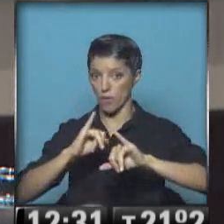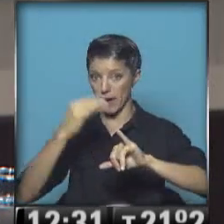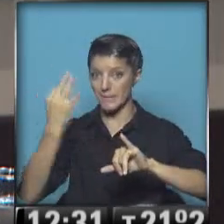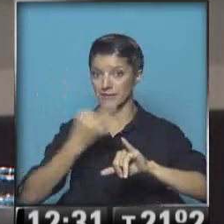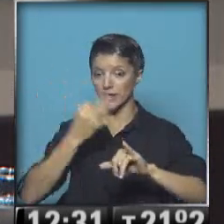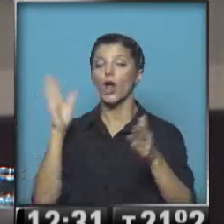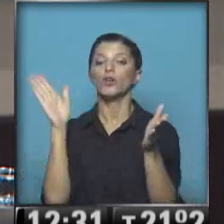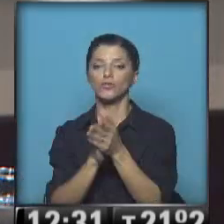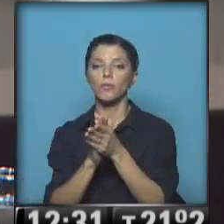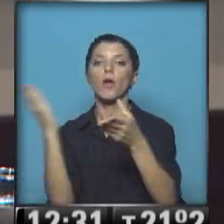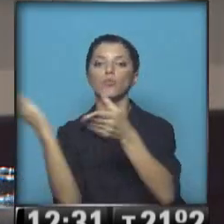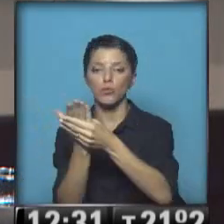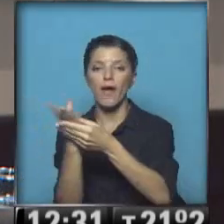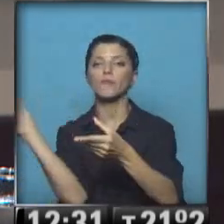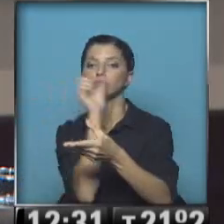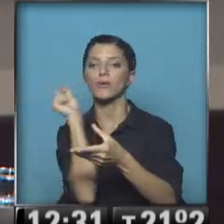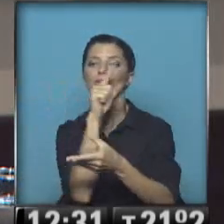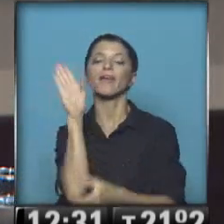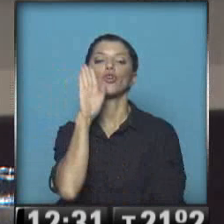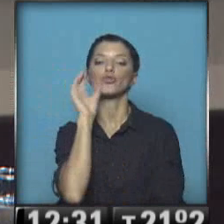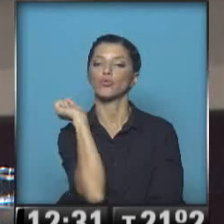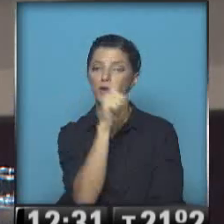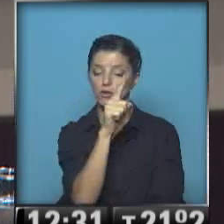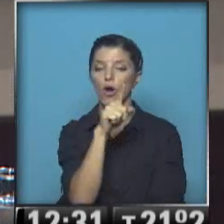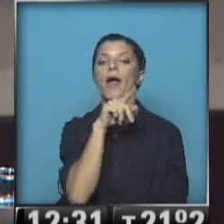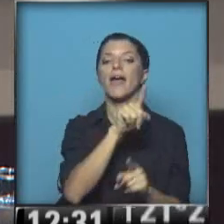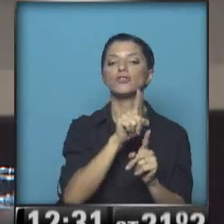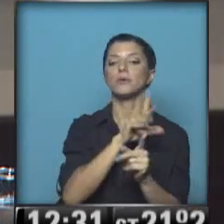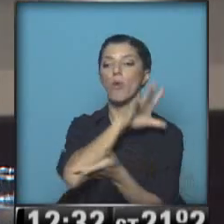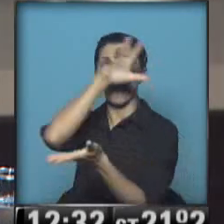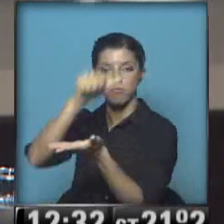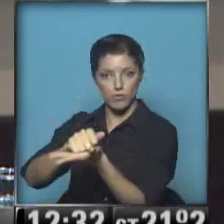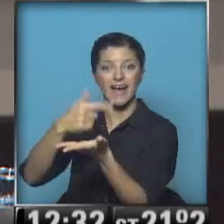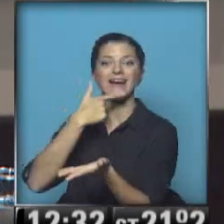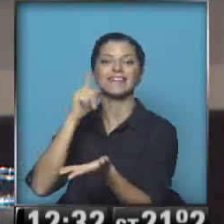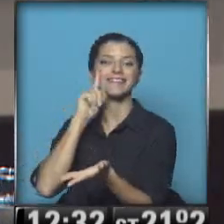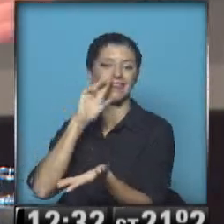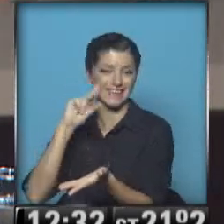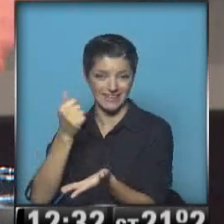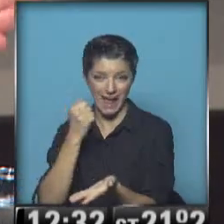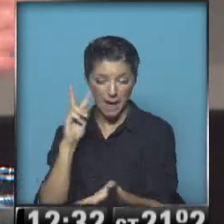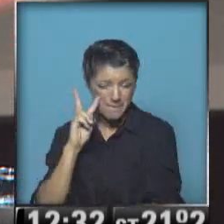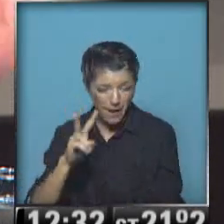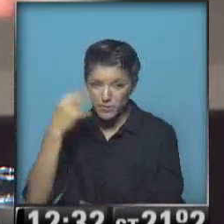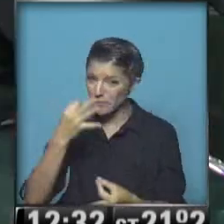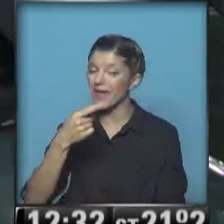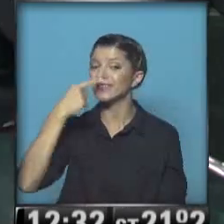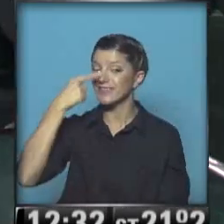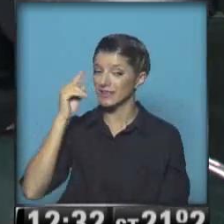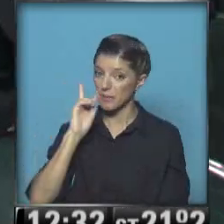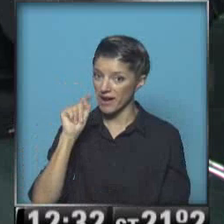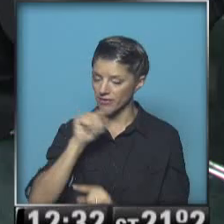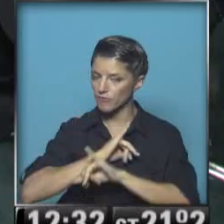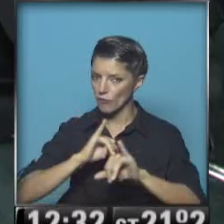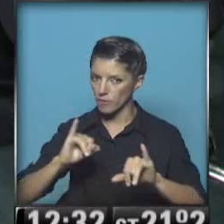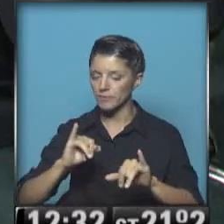que ver con documentos confidenciales de los Estados Unidos sobre su intervención en Siria no se lo pierdan porque real ente es interesante Nosotros siempre